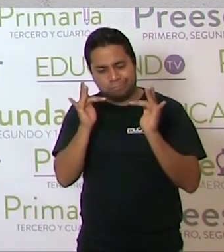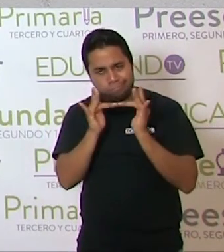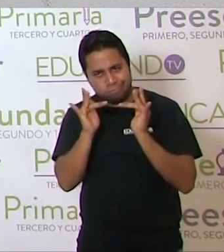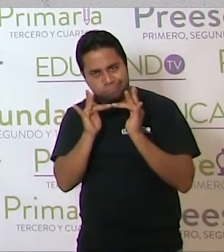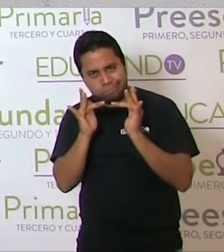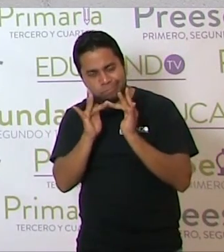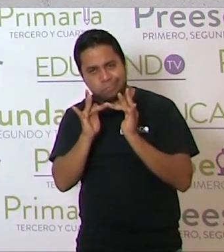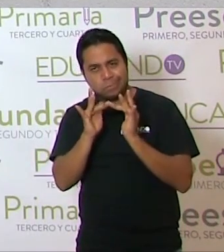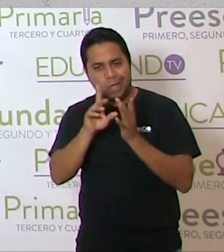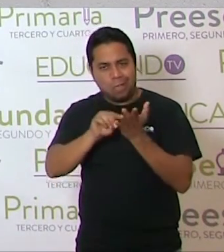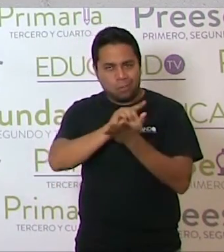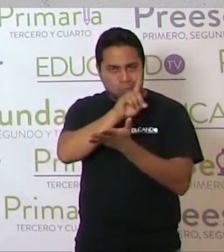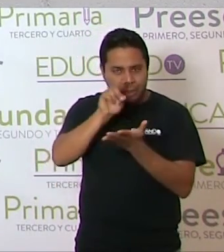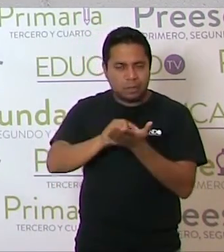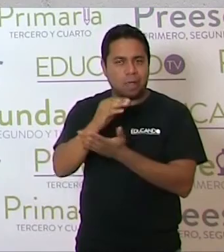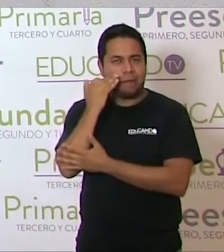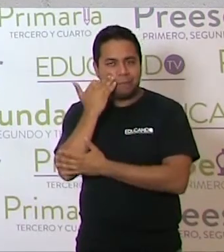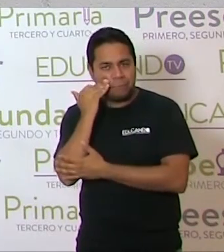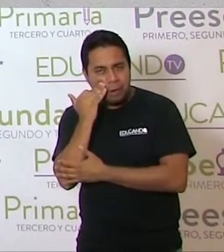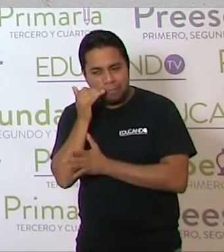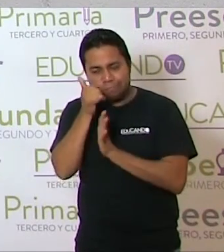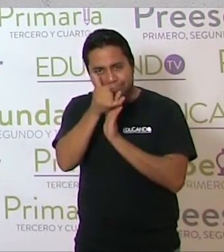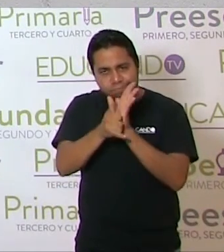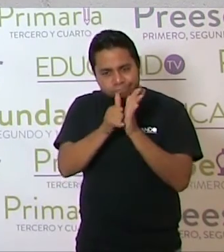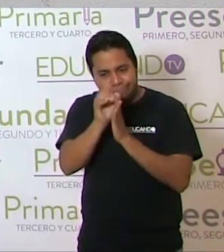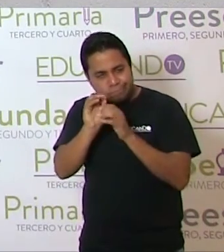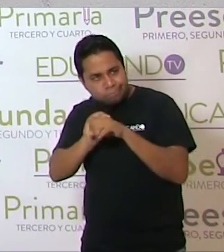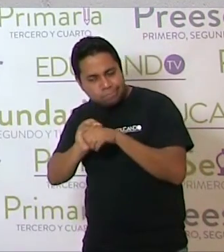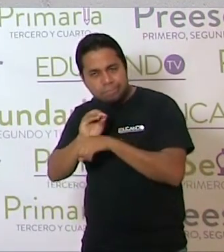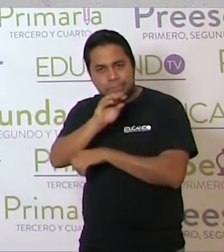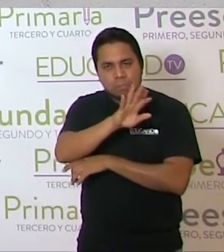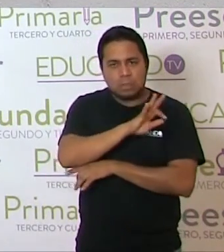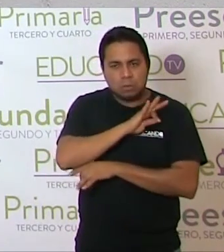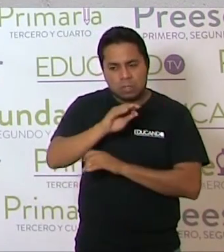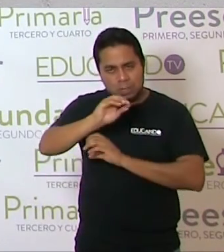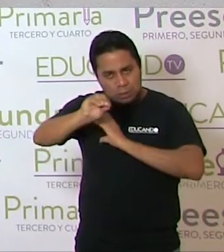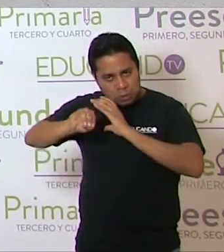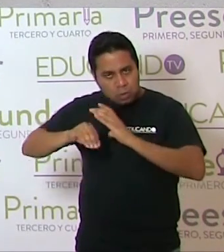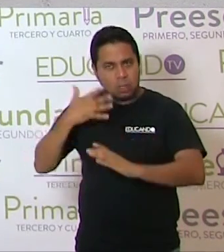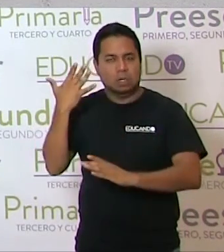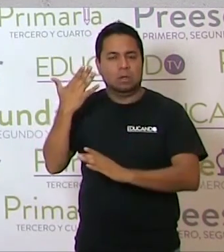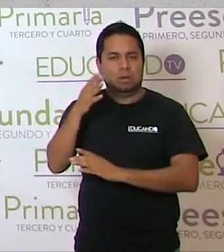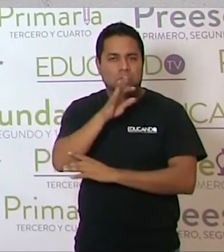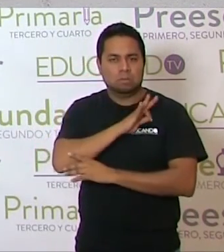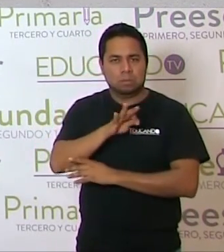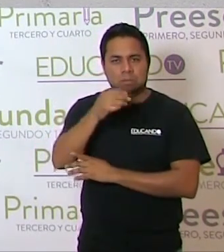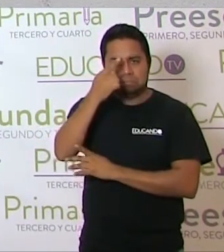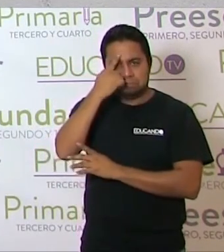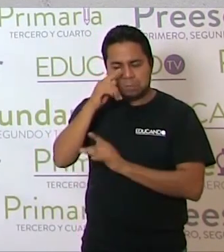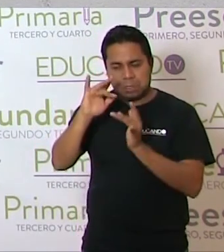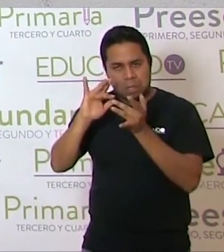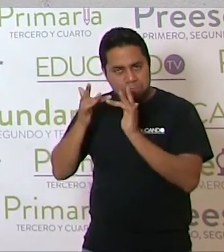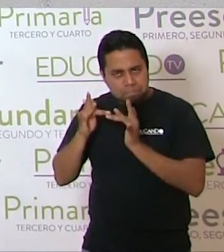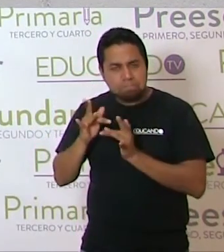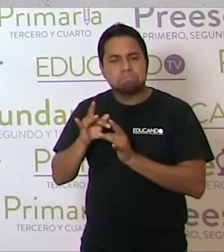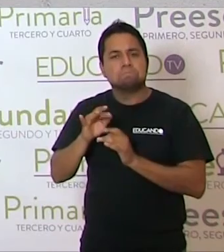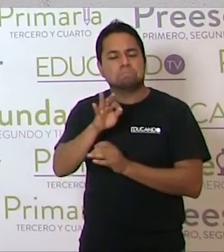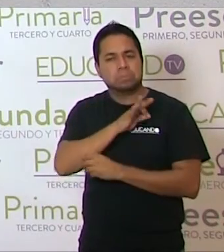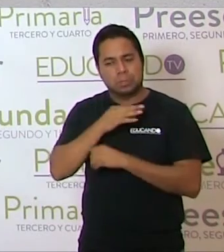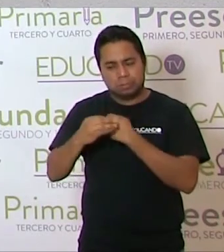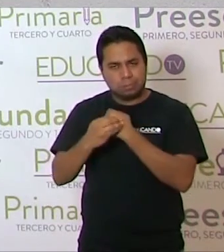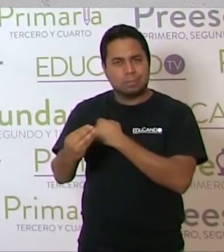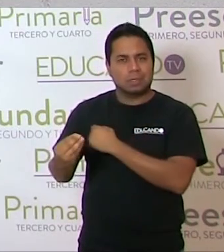al twitter al facebook youtube mándela en un correo a alguna de las redes sociales